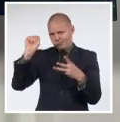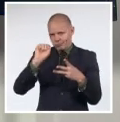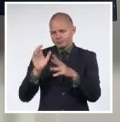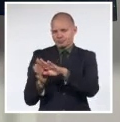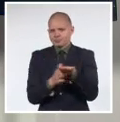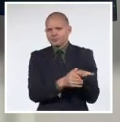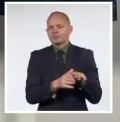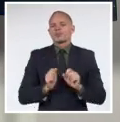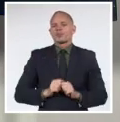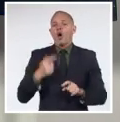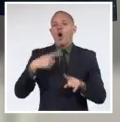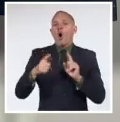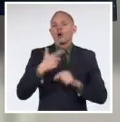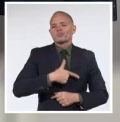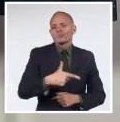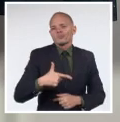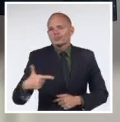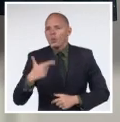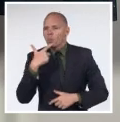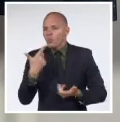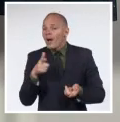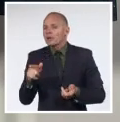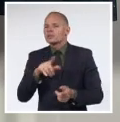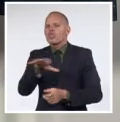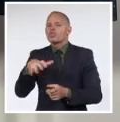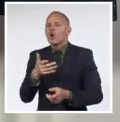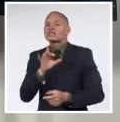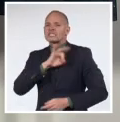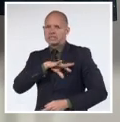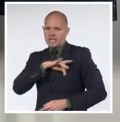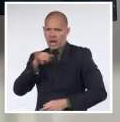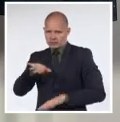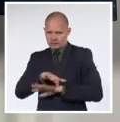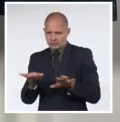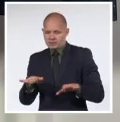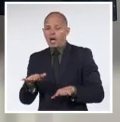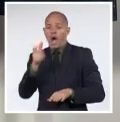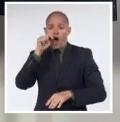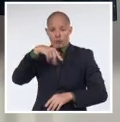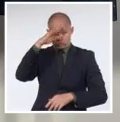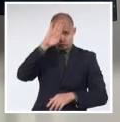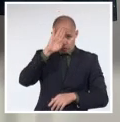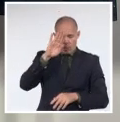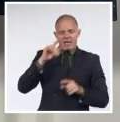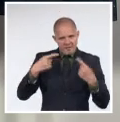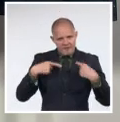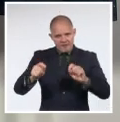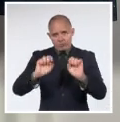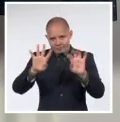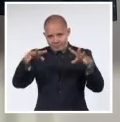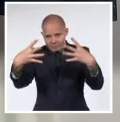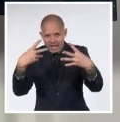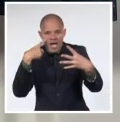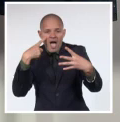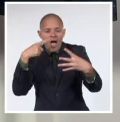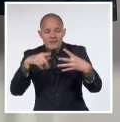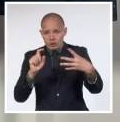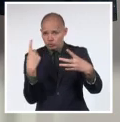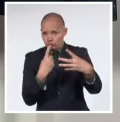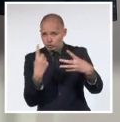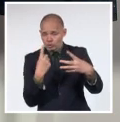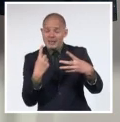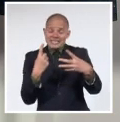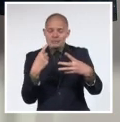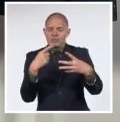el Panamericano de Tenis de Mesa, en Chile, el cubano Eday Gómez avanzó hoy a cuartos de final en la modalidad individual, pero perdió